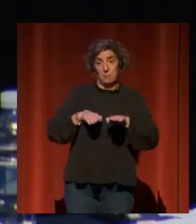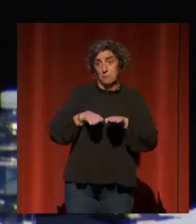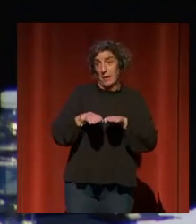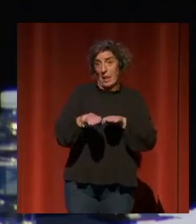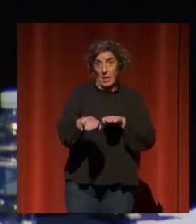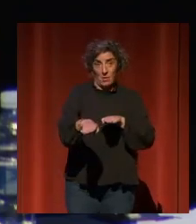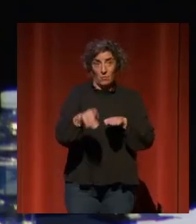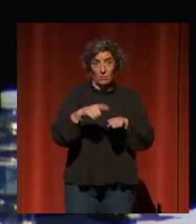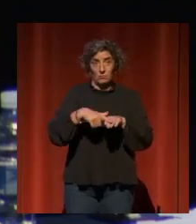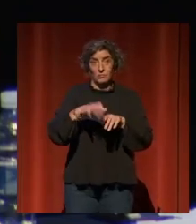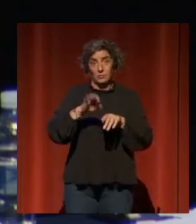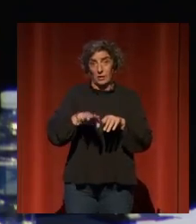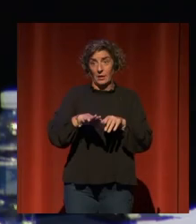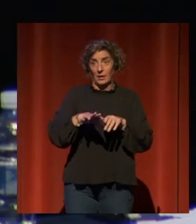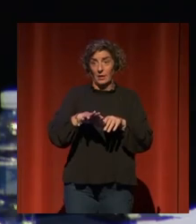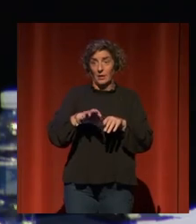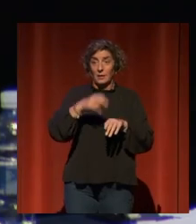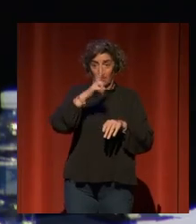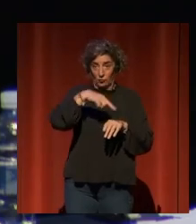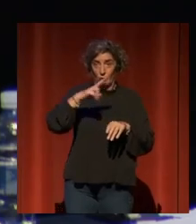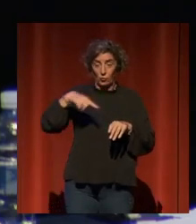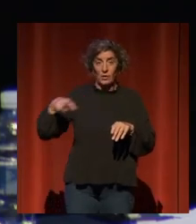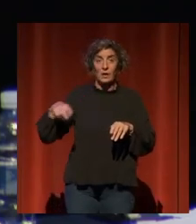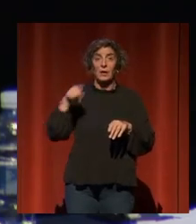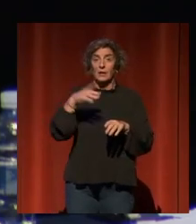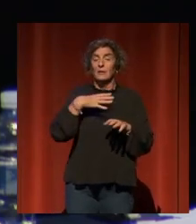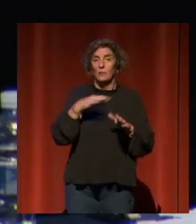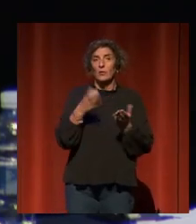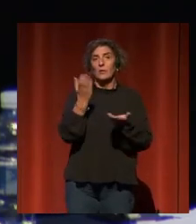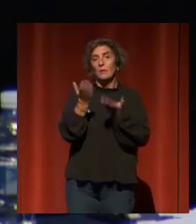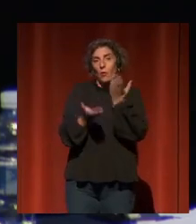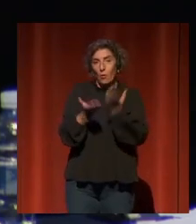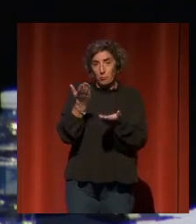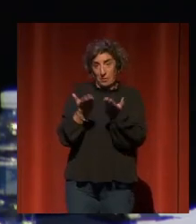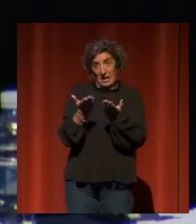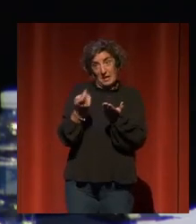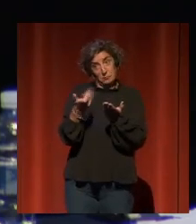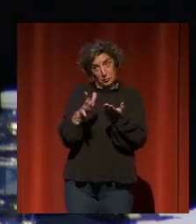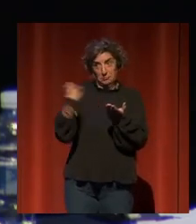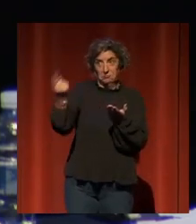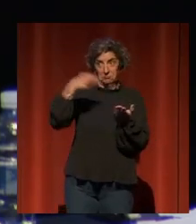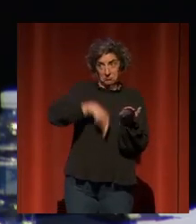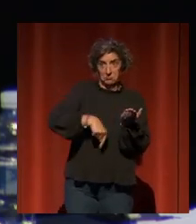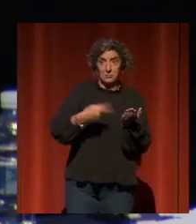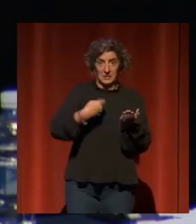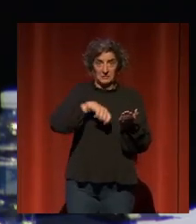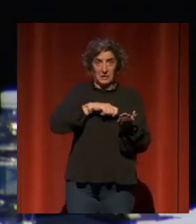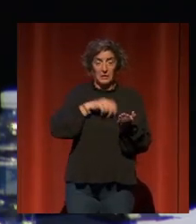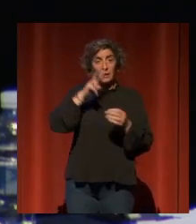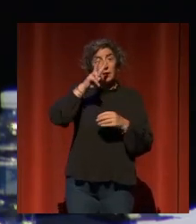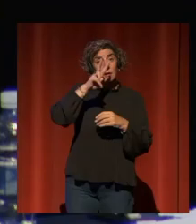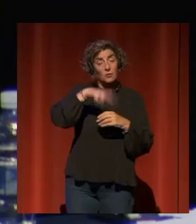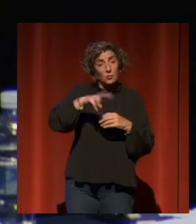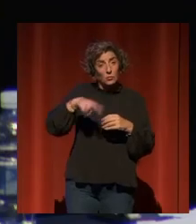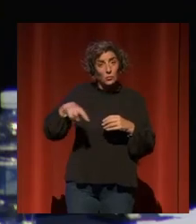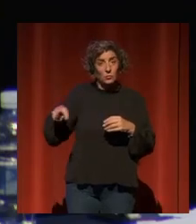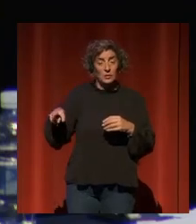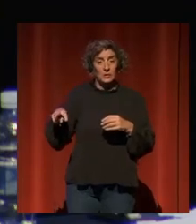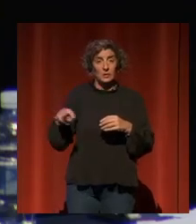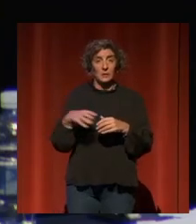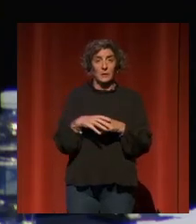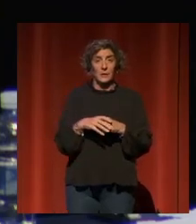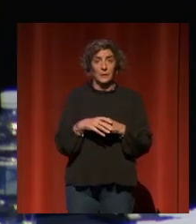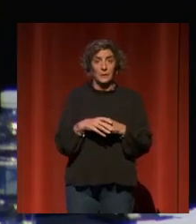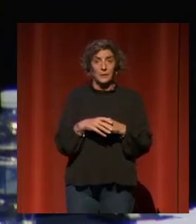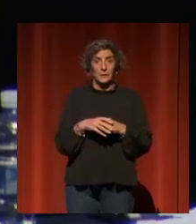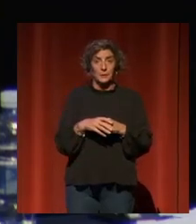nacional en Noruega y se puede comparar quizás con España en Noruega en